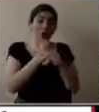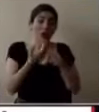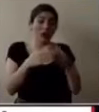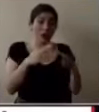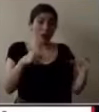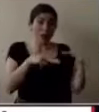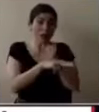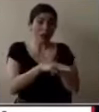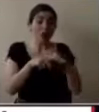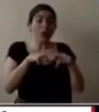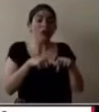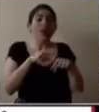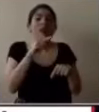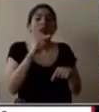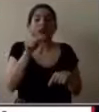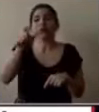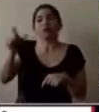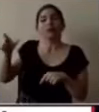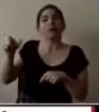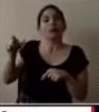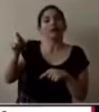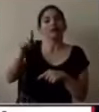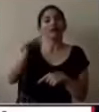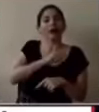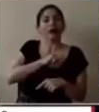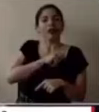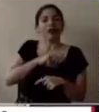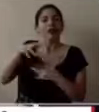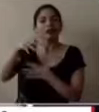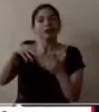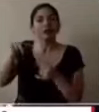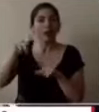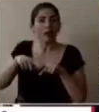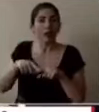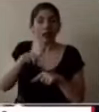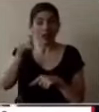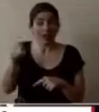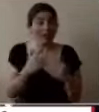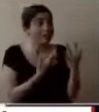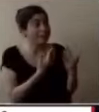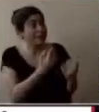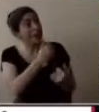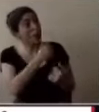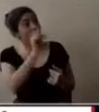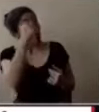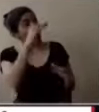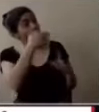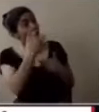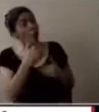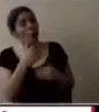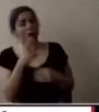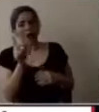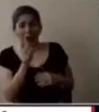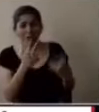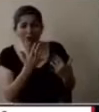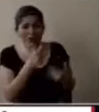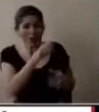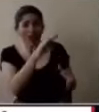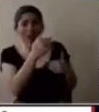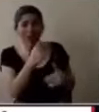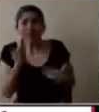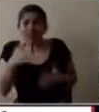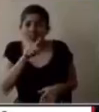es el comportamiento de la sociedad. Entonces no esperemos de nuevo la medida restrictiva del gobierno. O sea, ya sabemos que tenemos que estar en